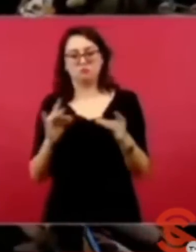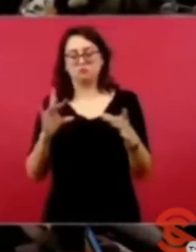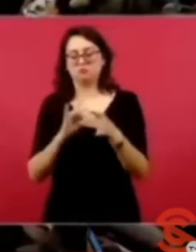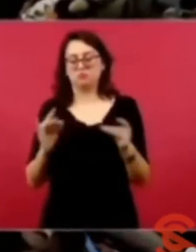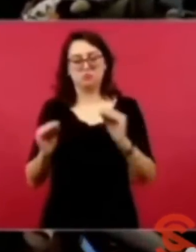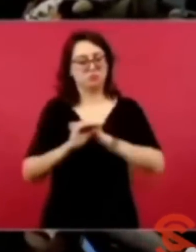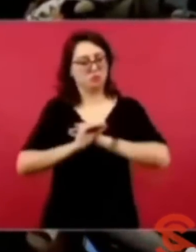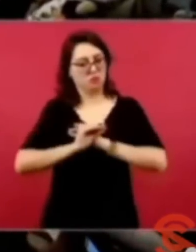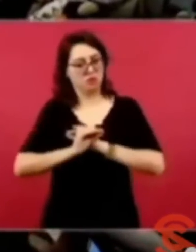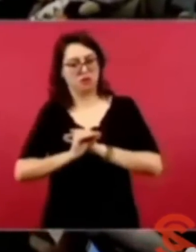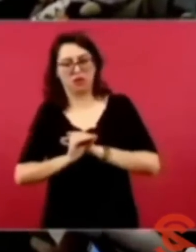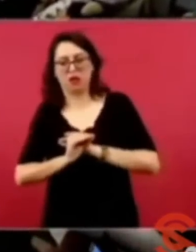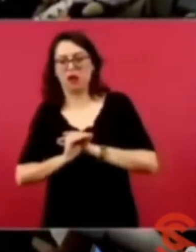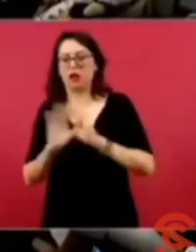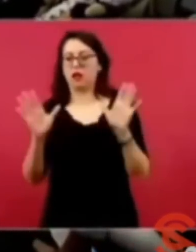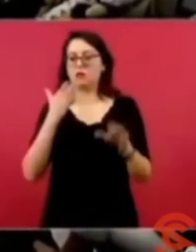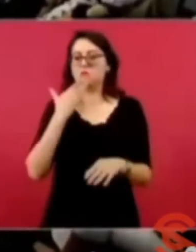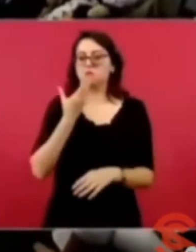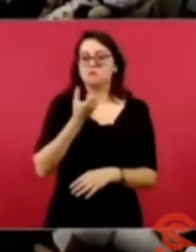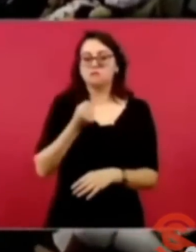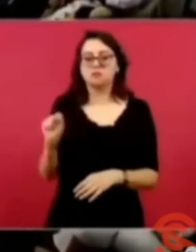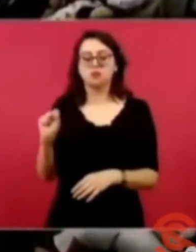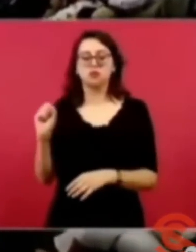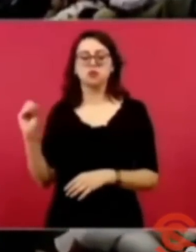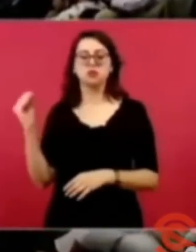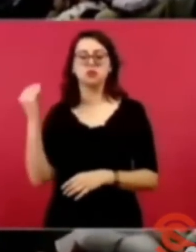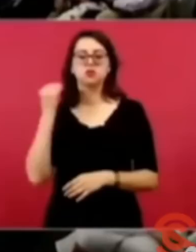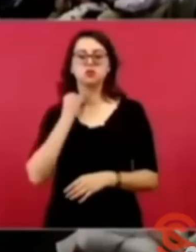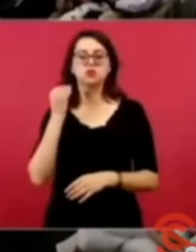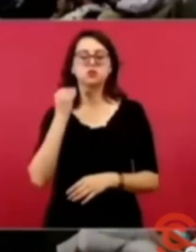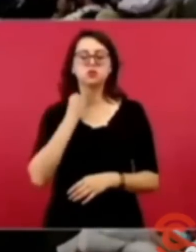abogado, es el procurador fiscal.